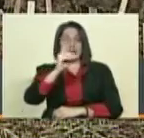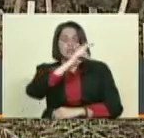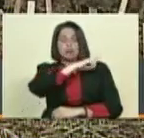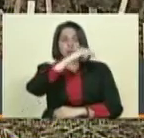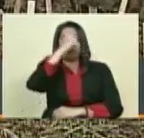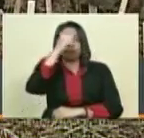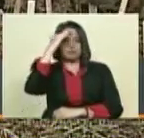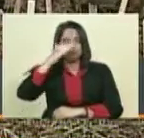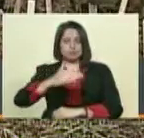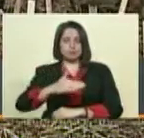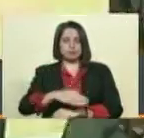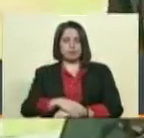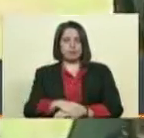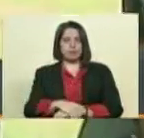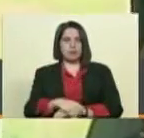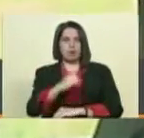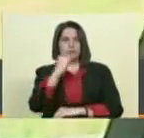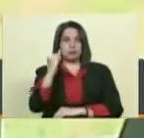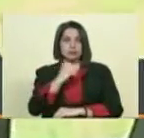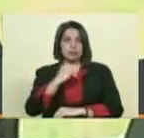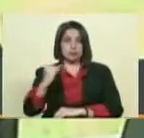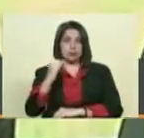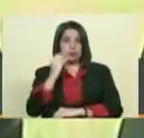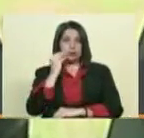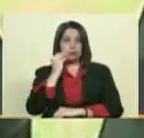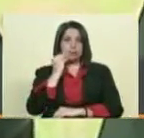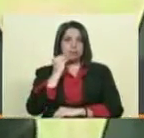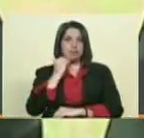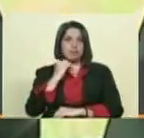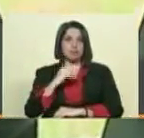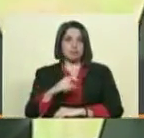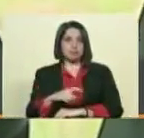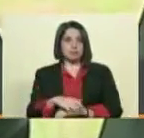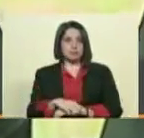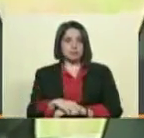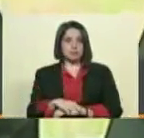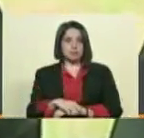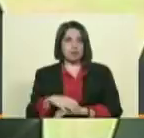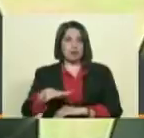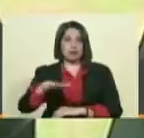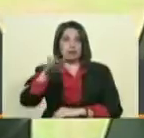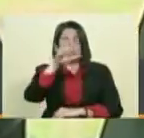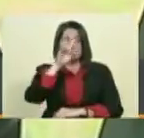Benchimón Núñez, comandante de la SODI Zulia y comandante de la operación Sierra